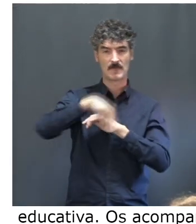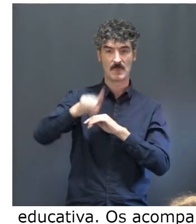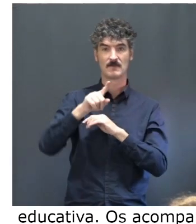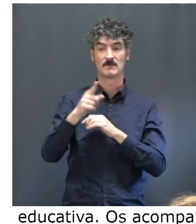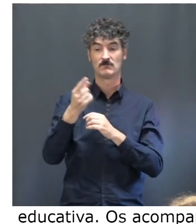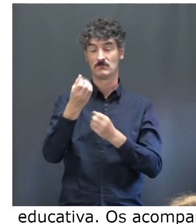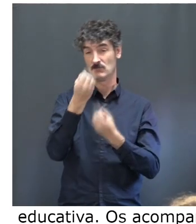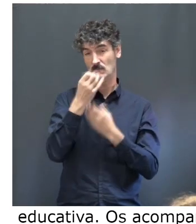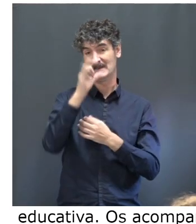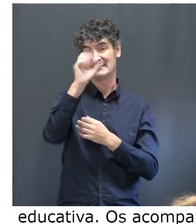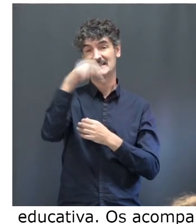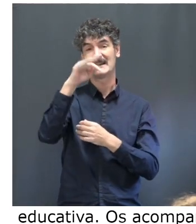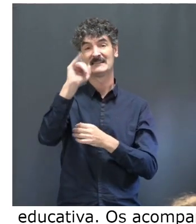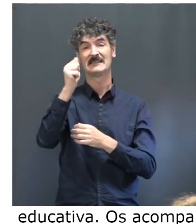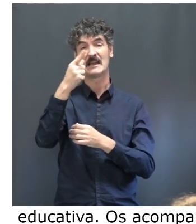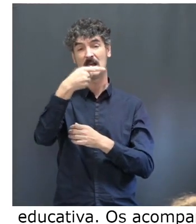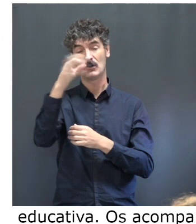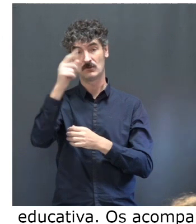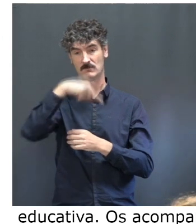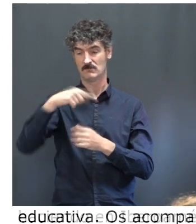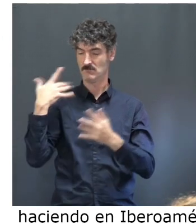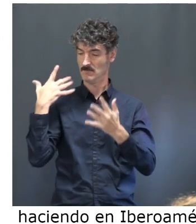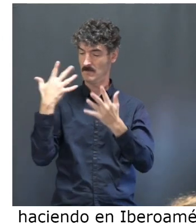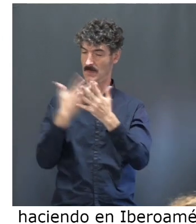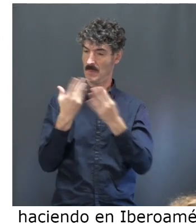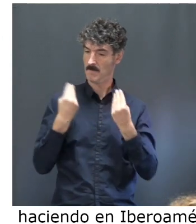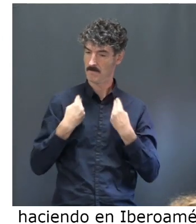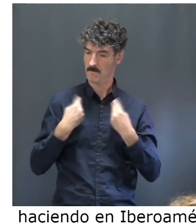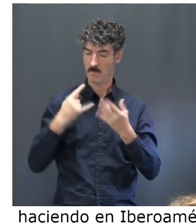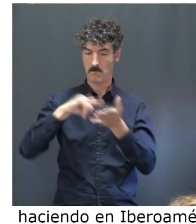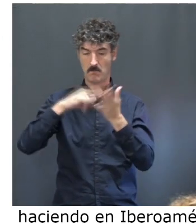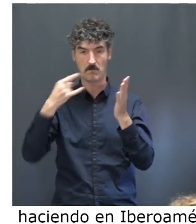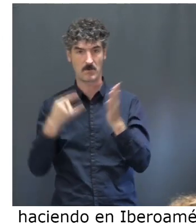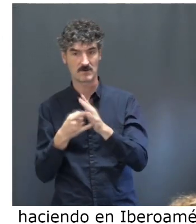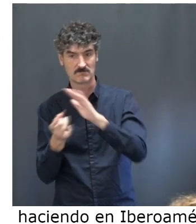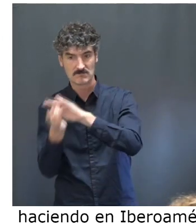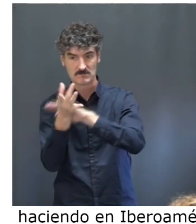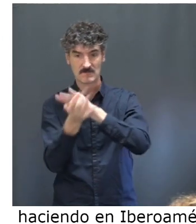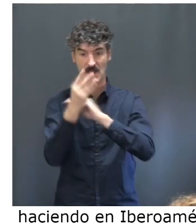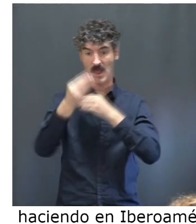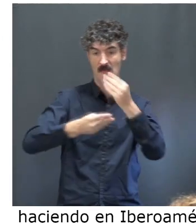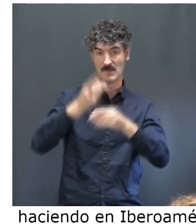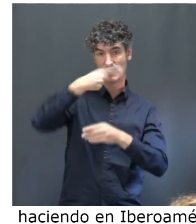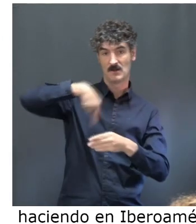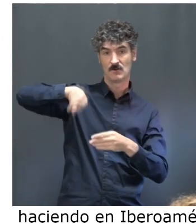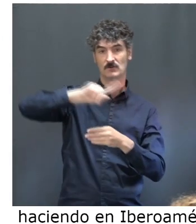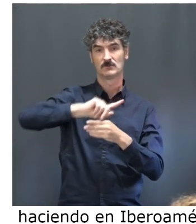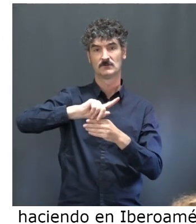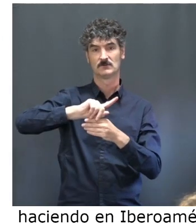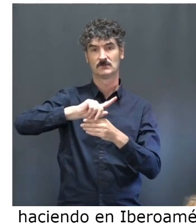comentaba Santiago, a lo largo de la vida a través de los proyectos y la incidencia que podemos hacer